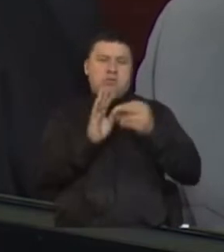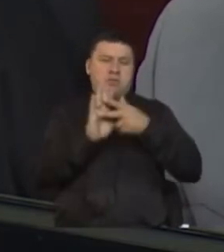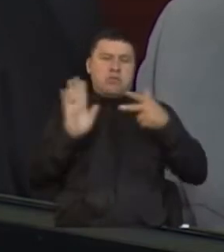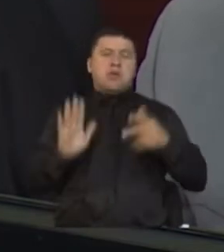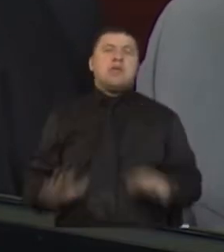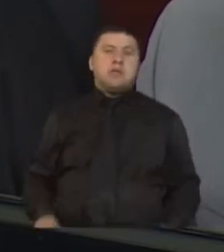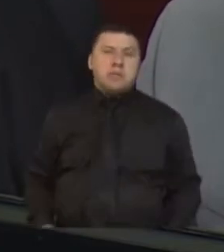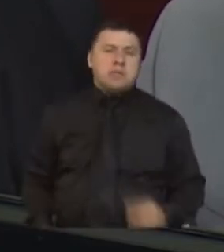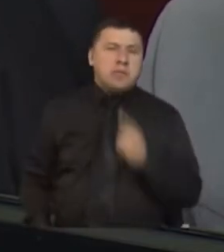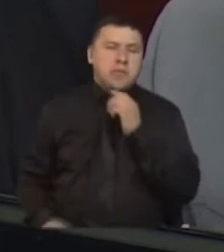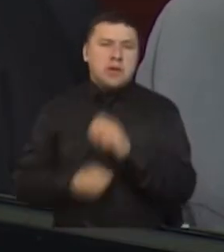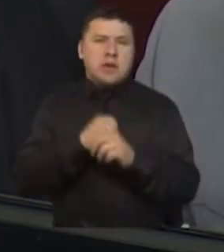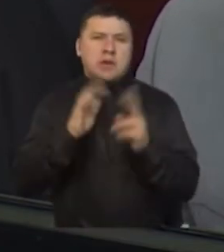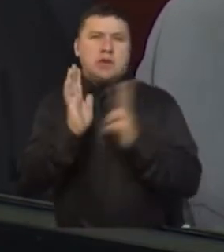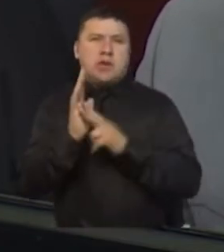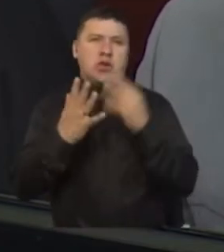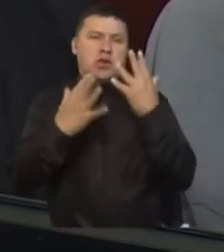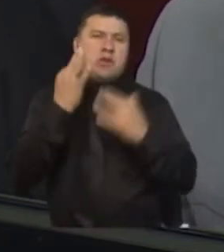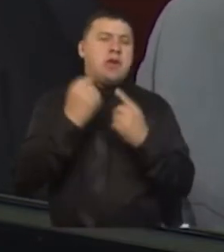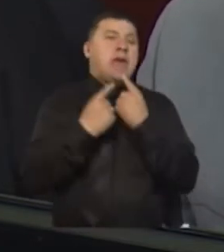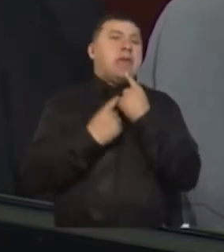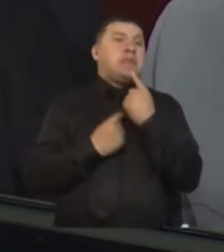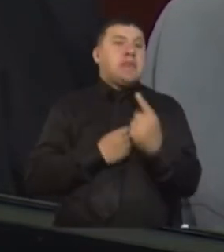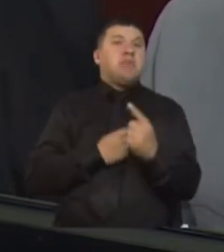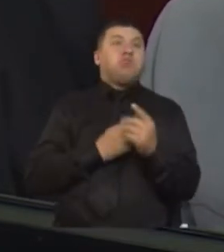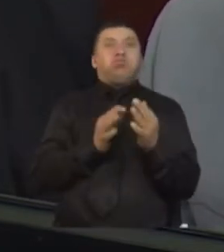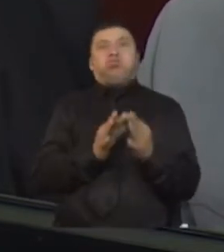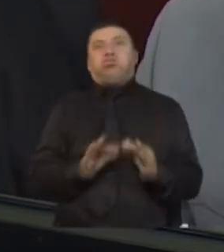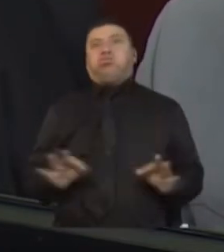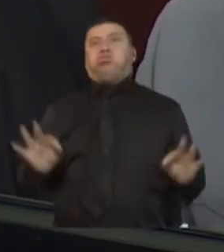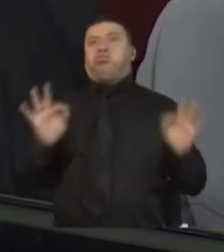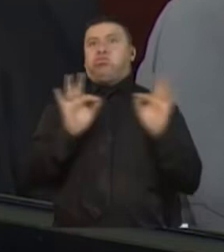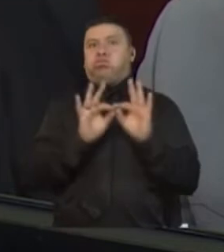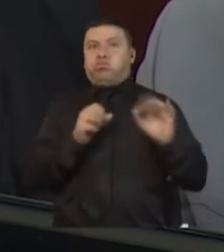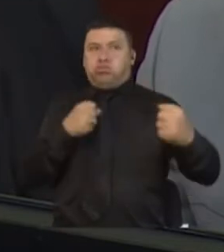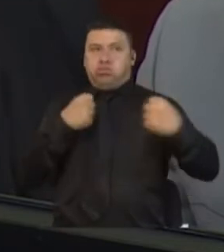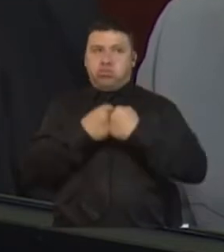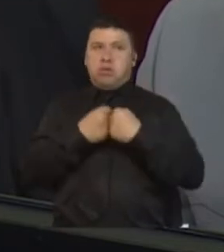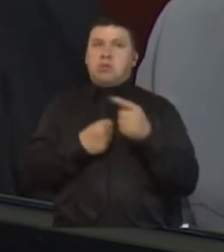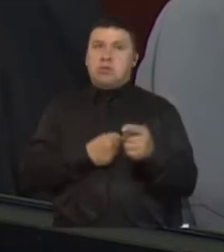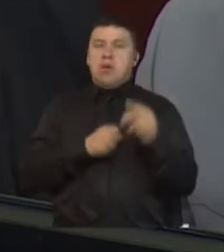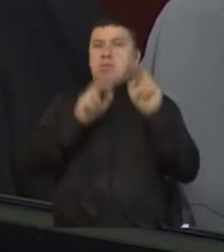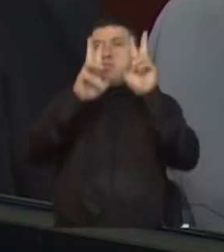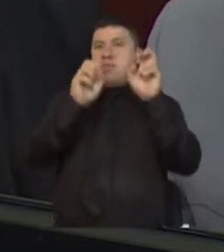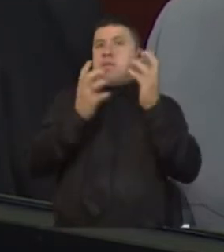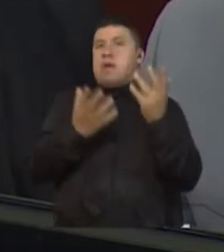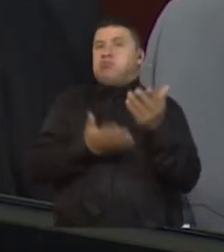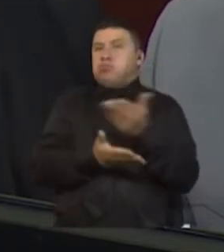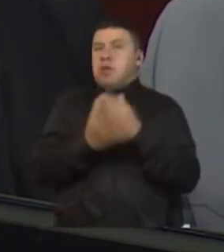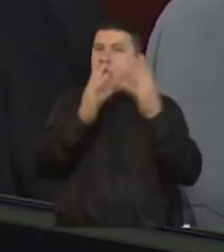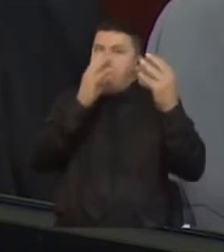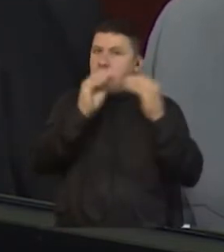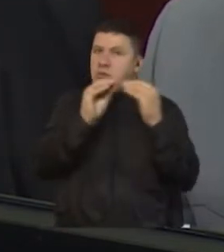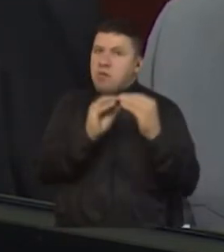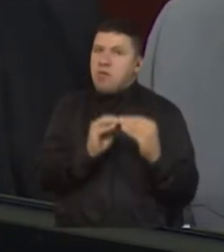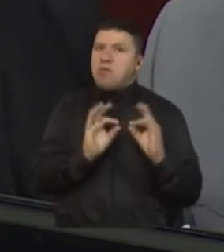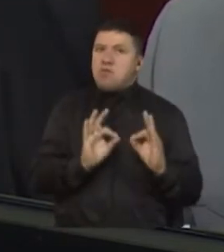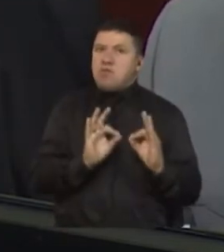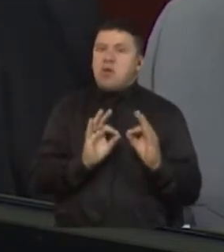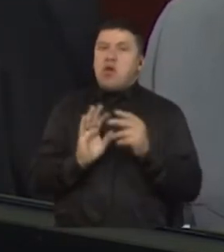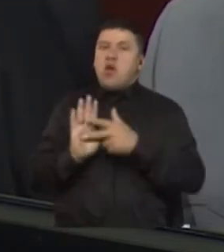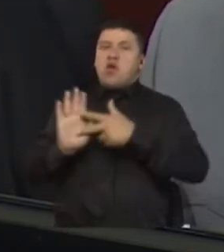Corte del 2013 dice que son muy importantes, que este tipo de acuerdos son armónicos con